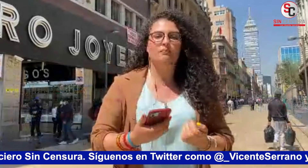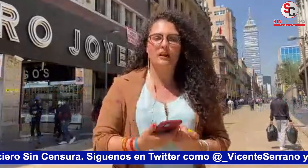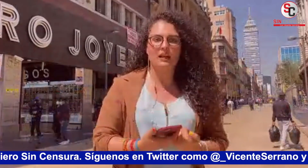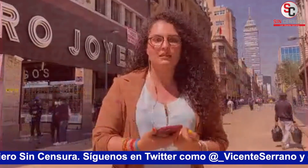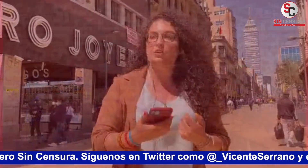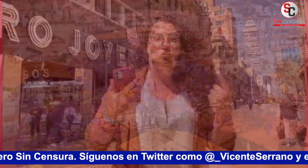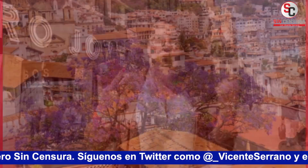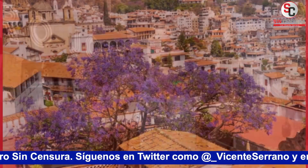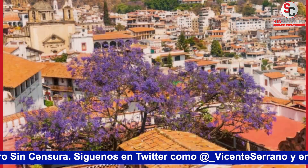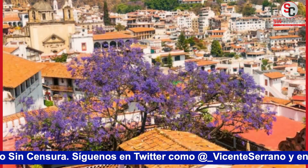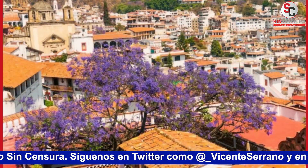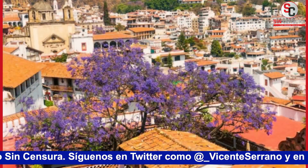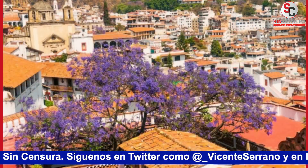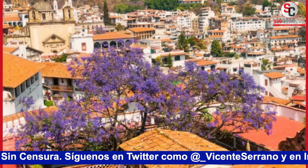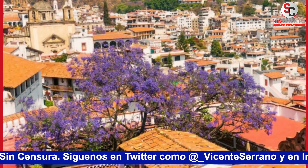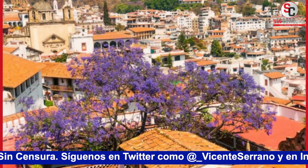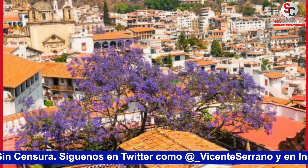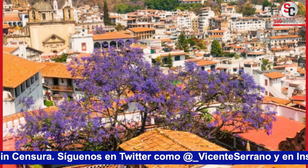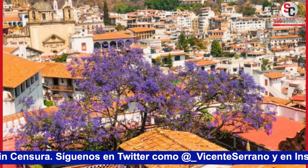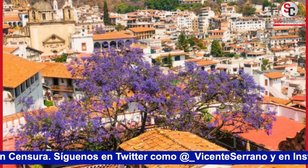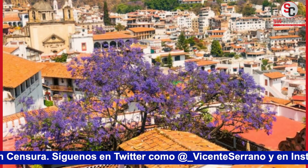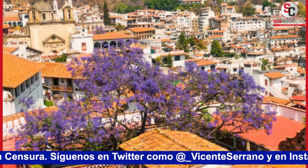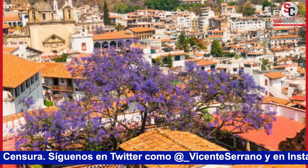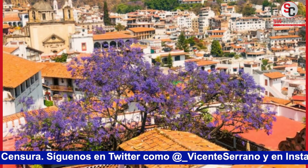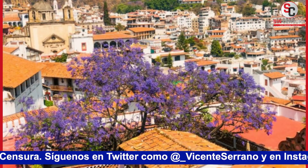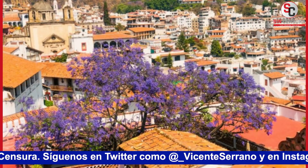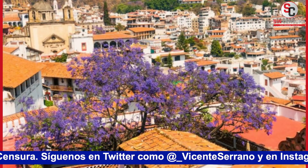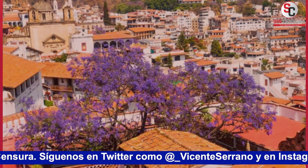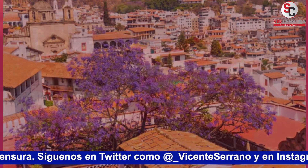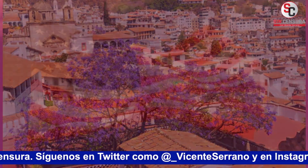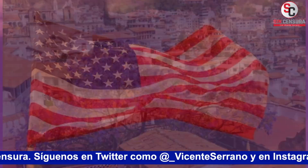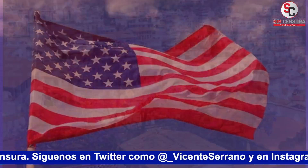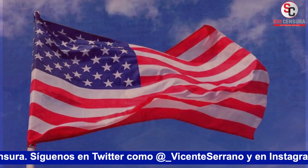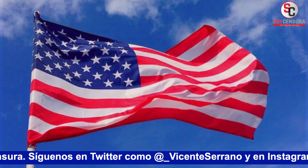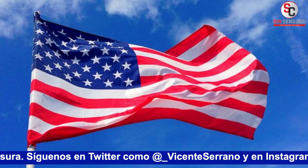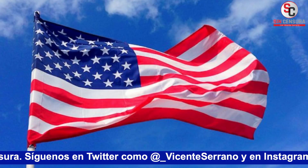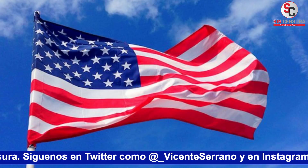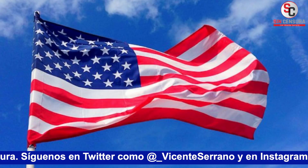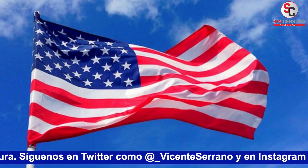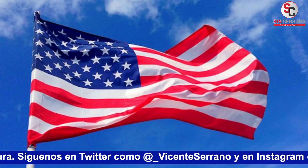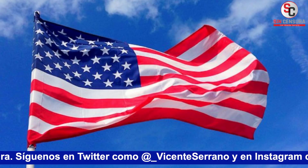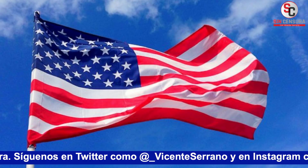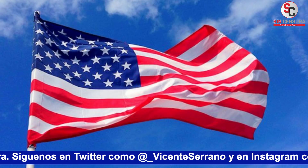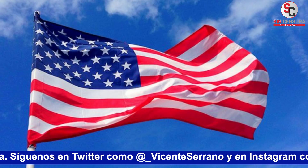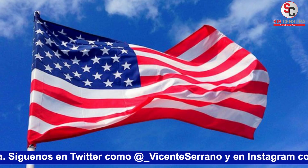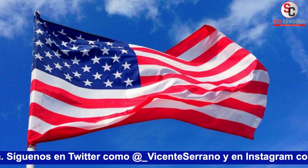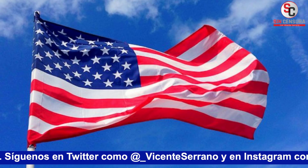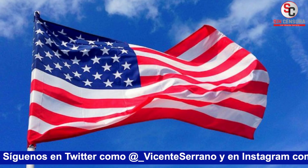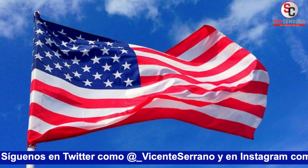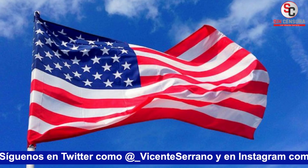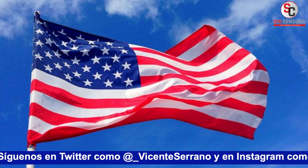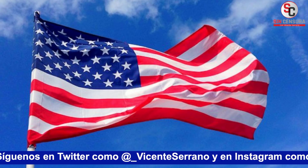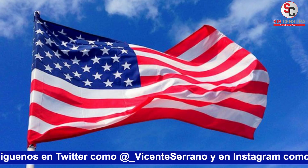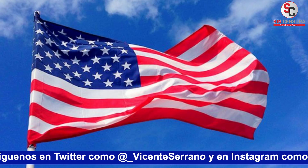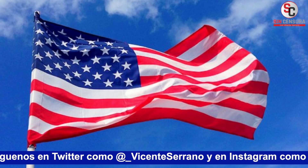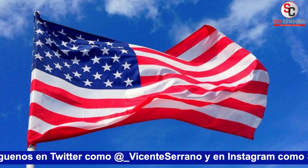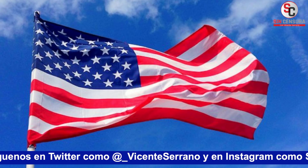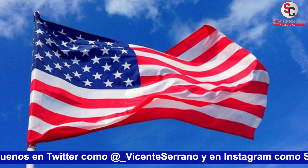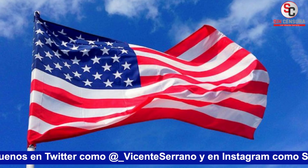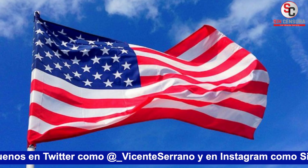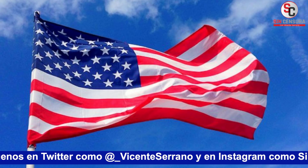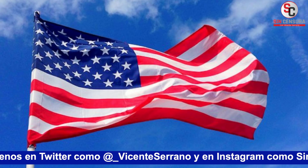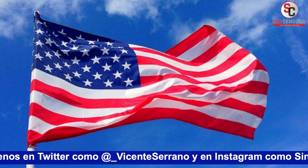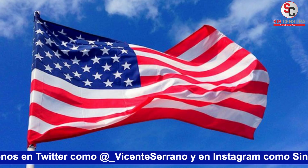De romperlas, los dos países estaríamos en serios problemas, porque tanto Estados Unidos depende de México como México depende de Estados Unidos en